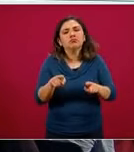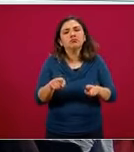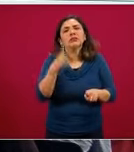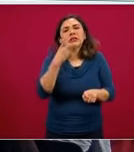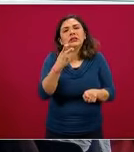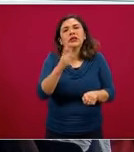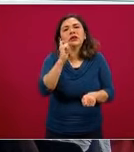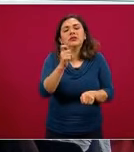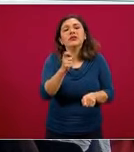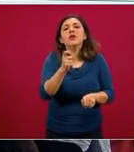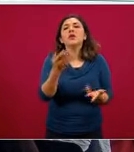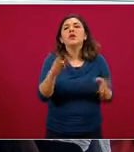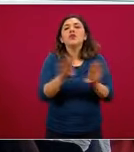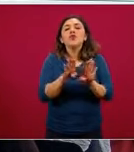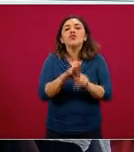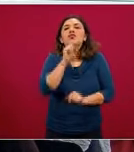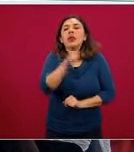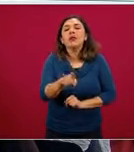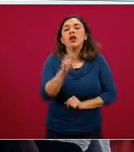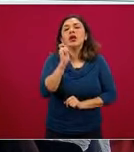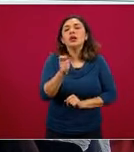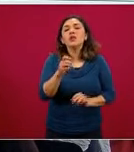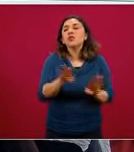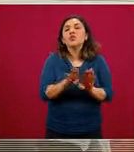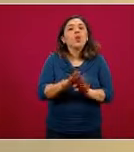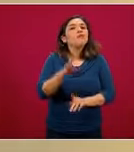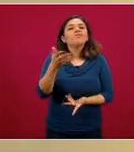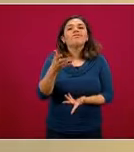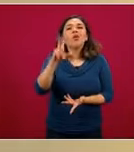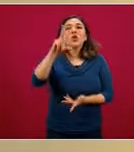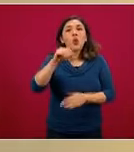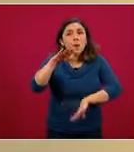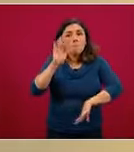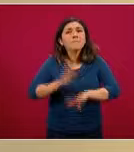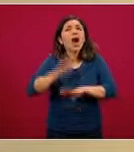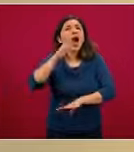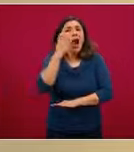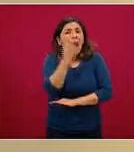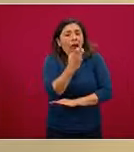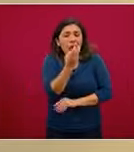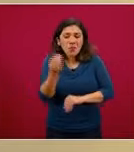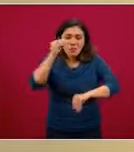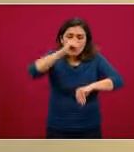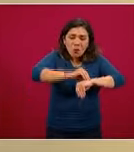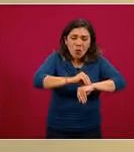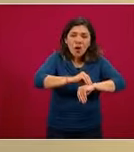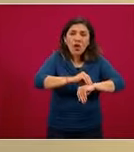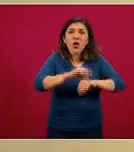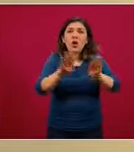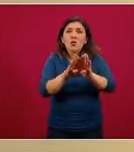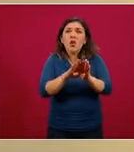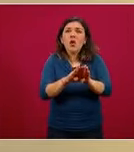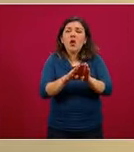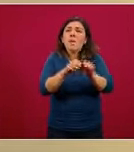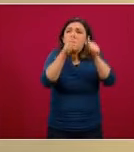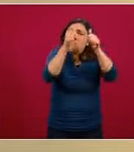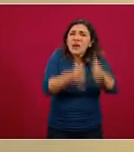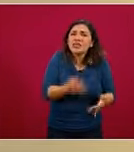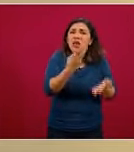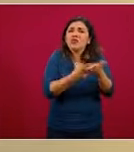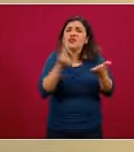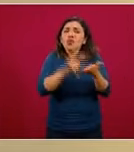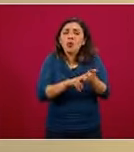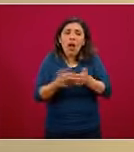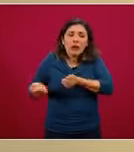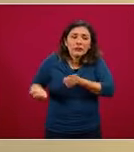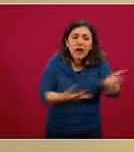saturándose y obviamente no agregar ahí cargas tipo